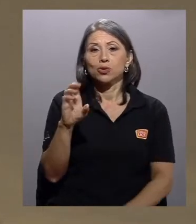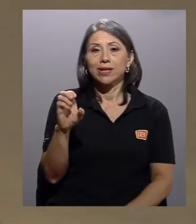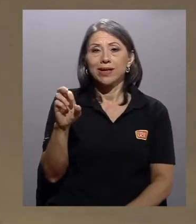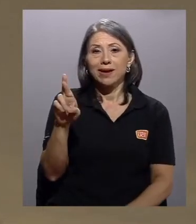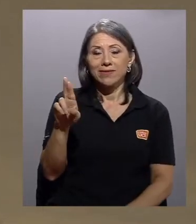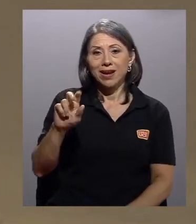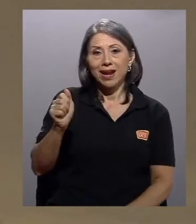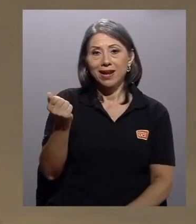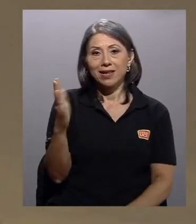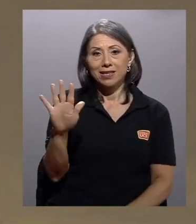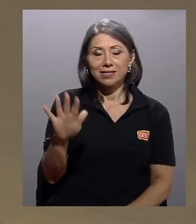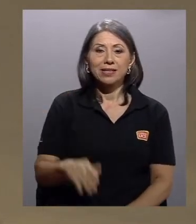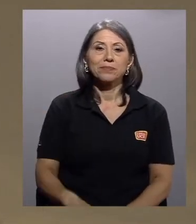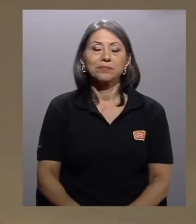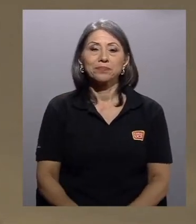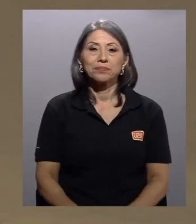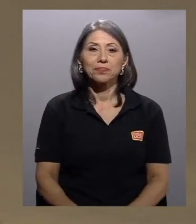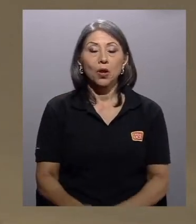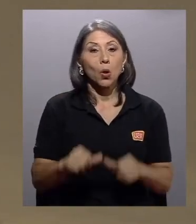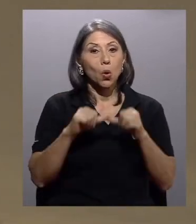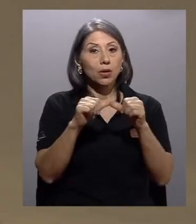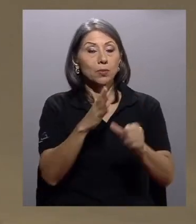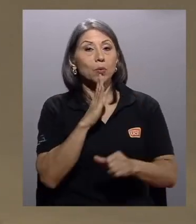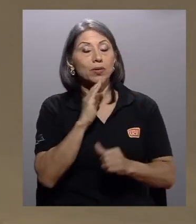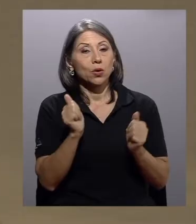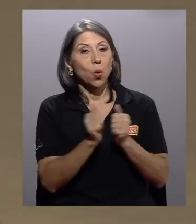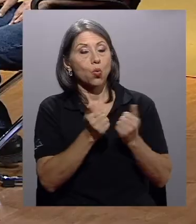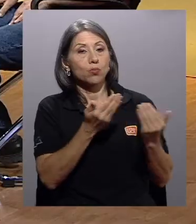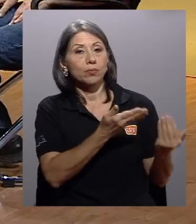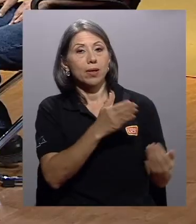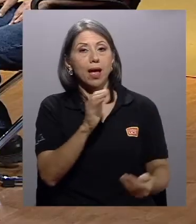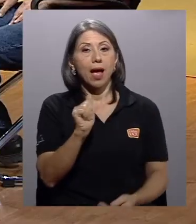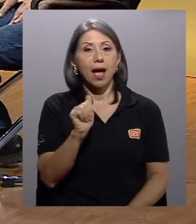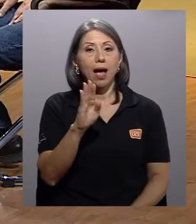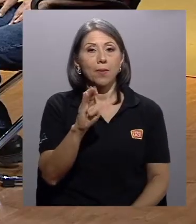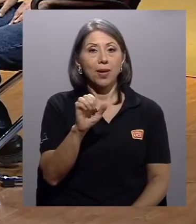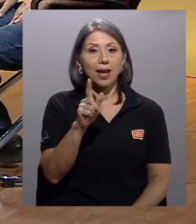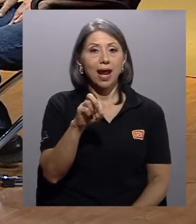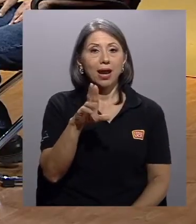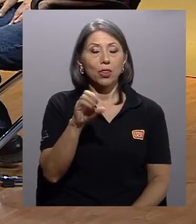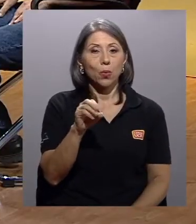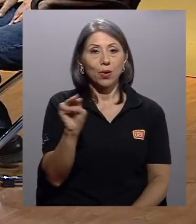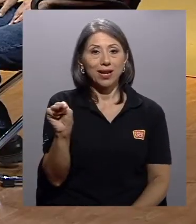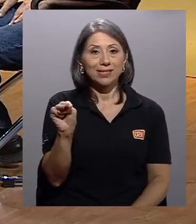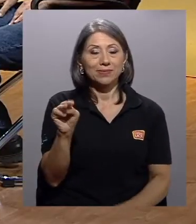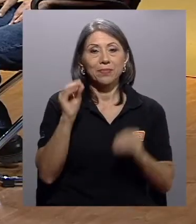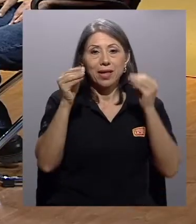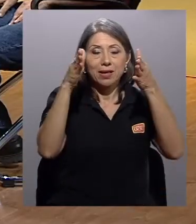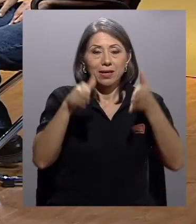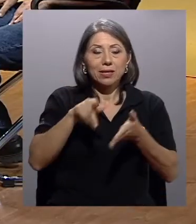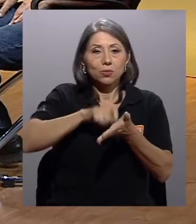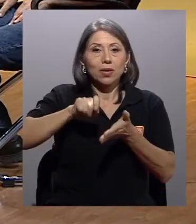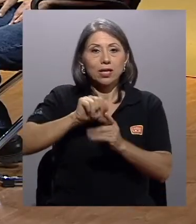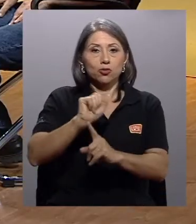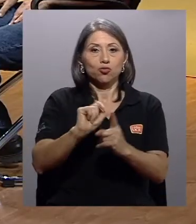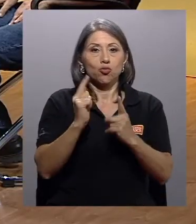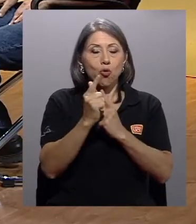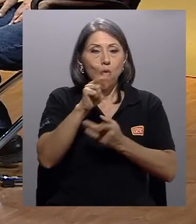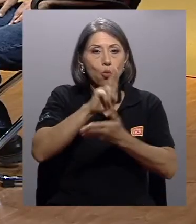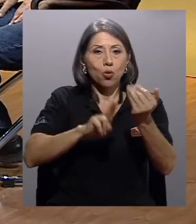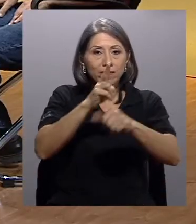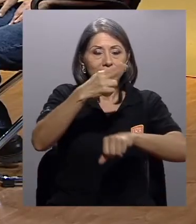UCR de Canal 15. Continuamos conversando con Abelardo Morales, académico de la Escuela de Sociología de la Universidad